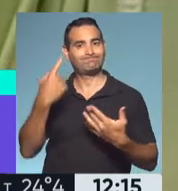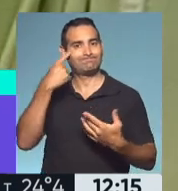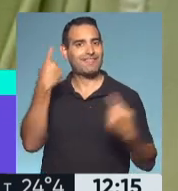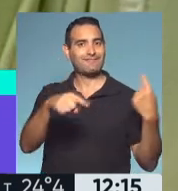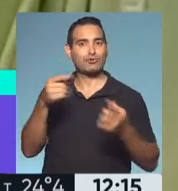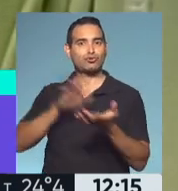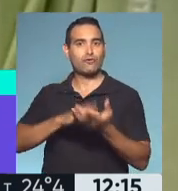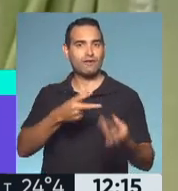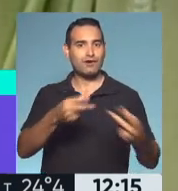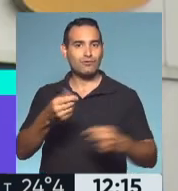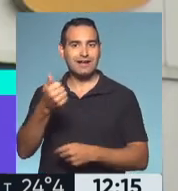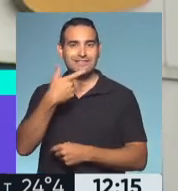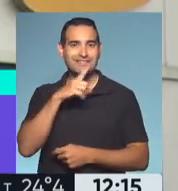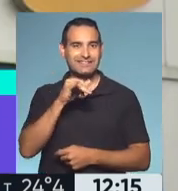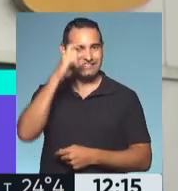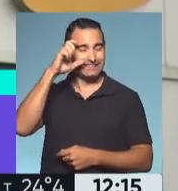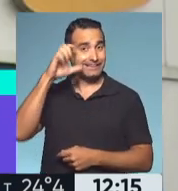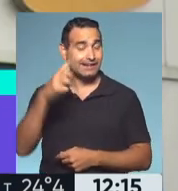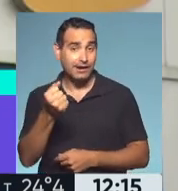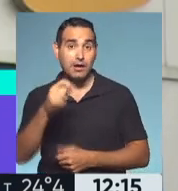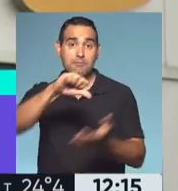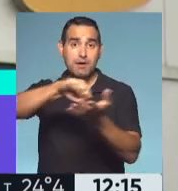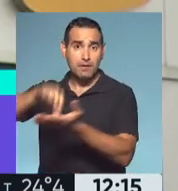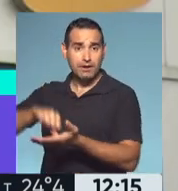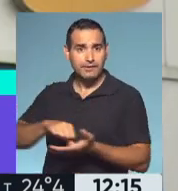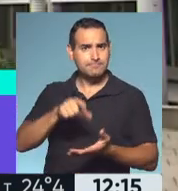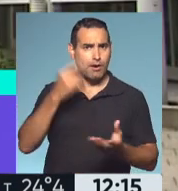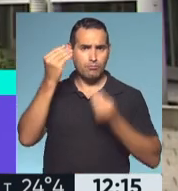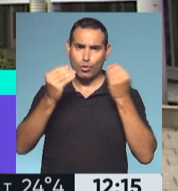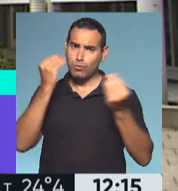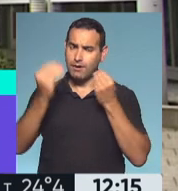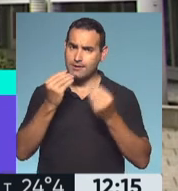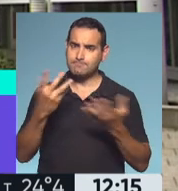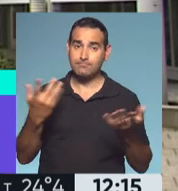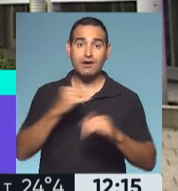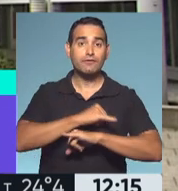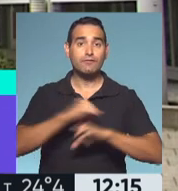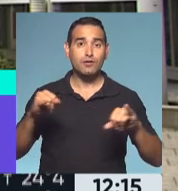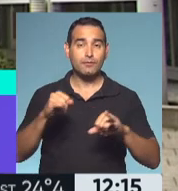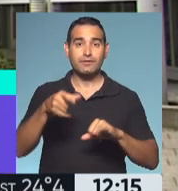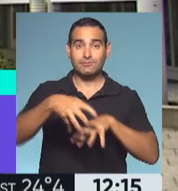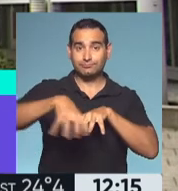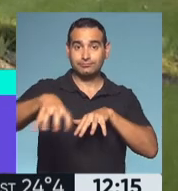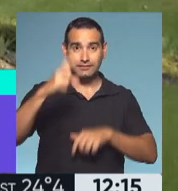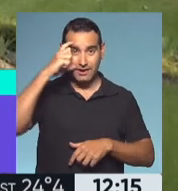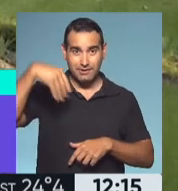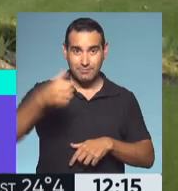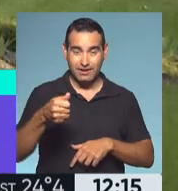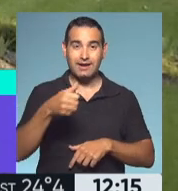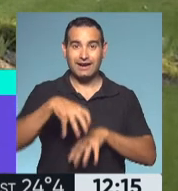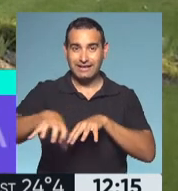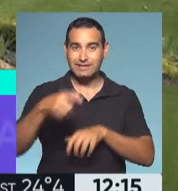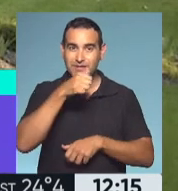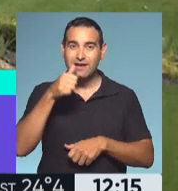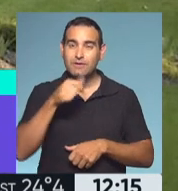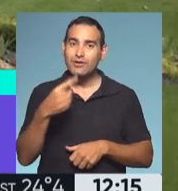aplicación de la vacuna de AstraZeneca. En muchos países generó preocupación el comunicado de la Agencia del Medicamento, que reconoció